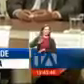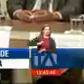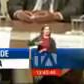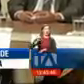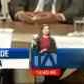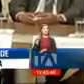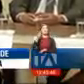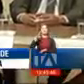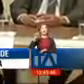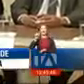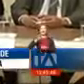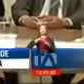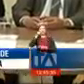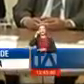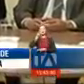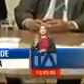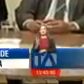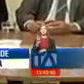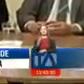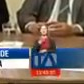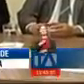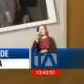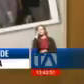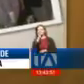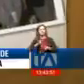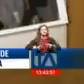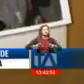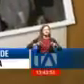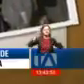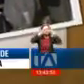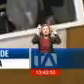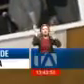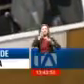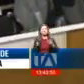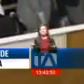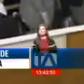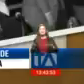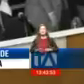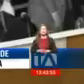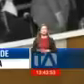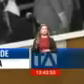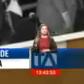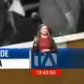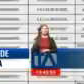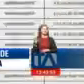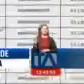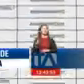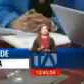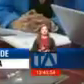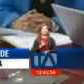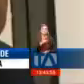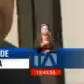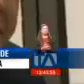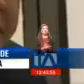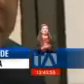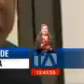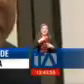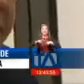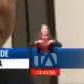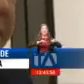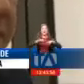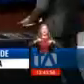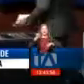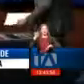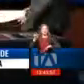a Brasil, supuestamente a recopilar información sobre Odebrecht, fue quien a su vez recibió aportes de la empresa para su entonces jefe Alexis Mera.